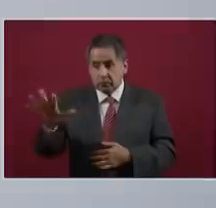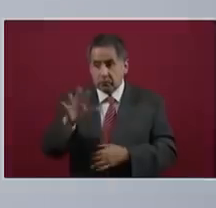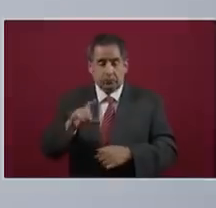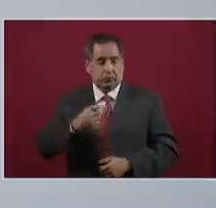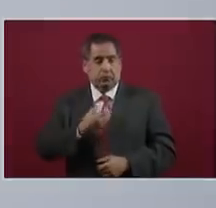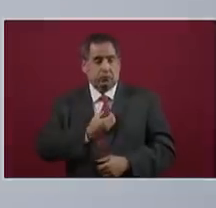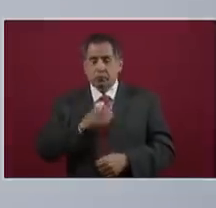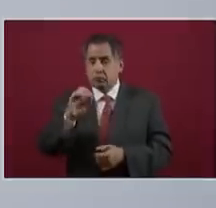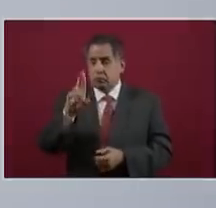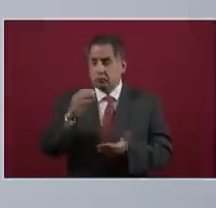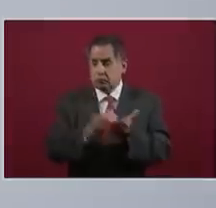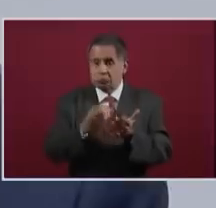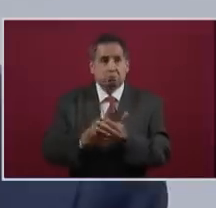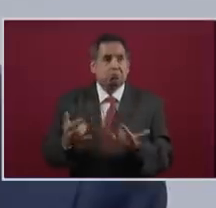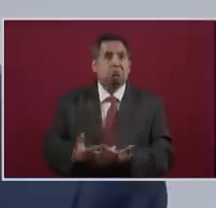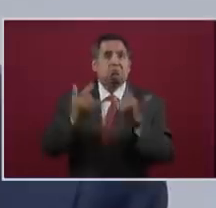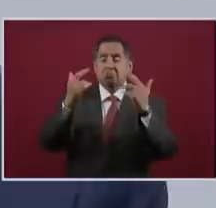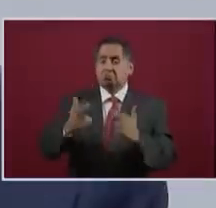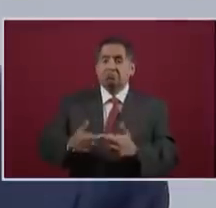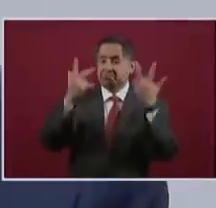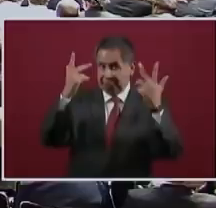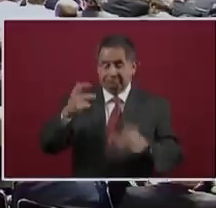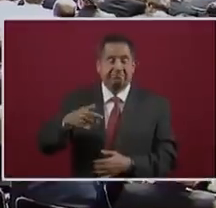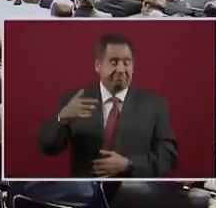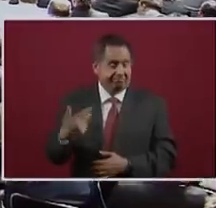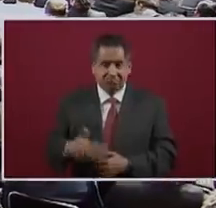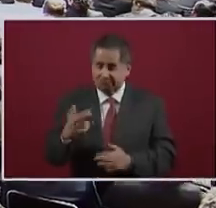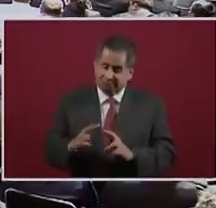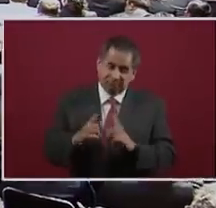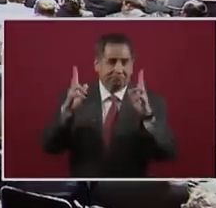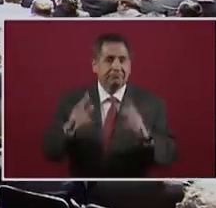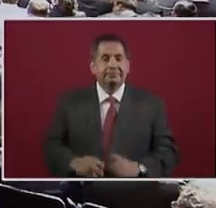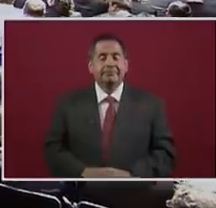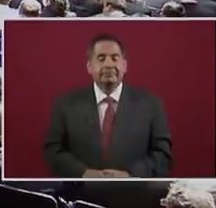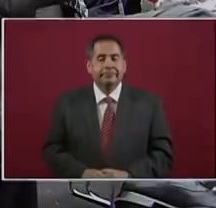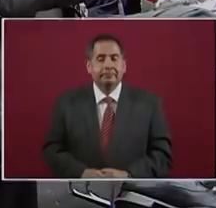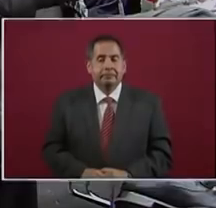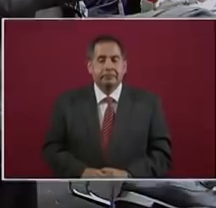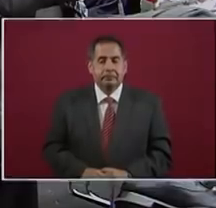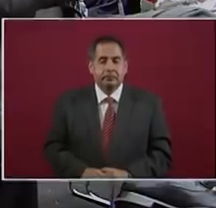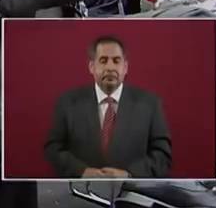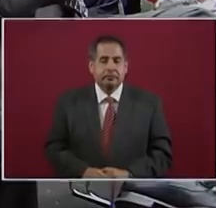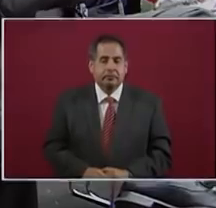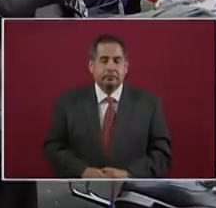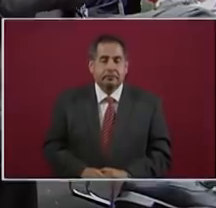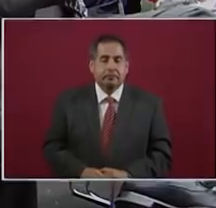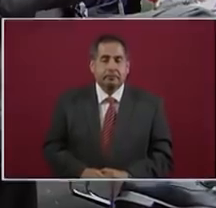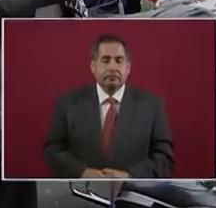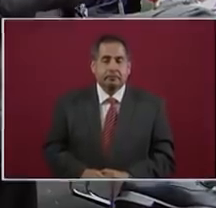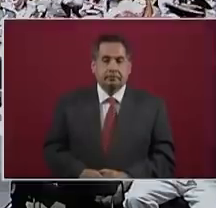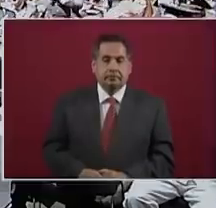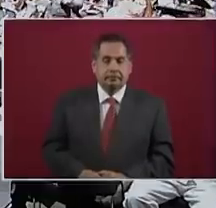principio de darle la mano a los que se han quedado atrás para comenzar a caminar juntos. Y creo que todos debemos estar